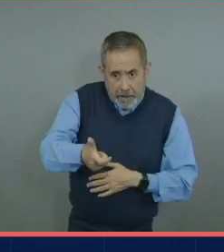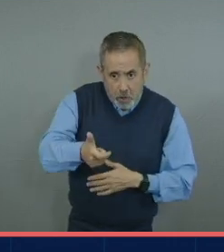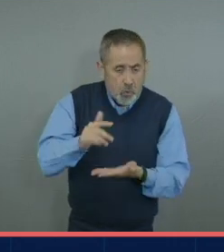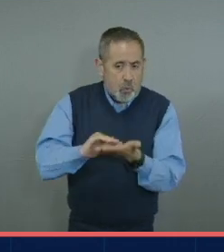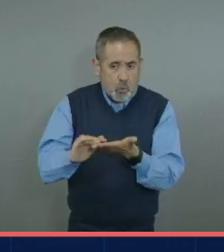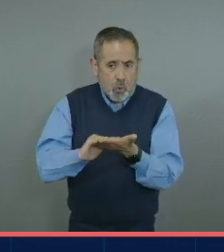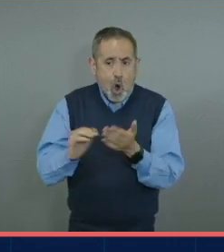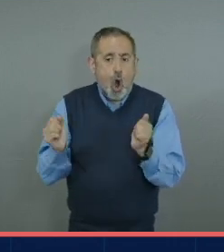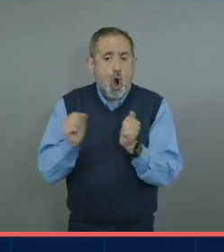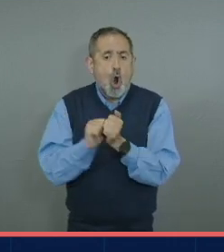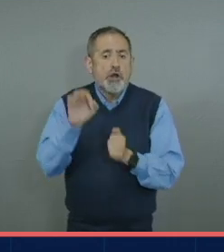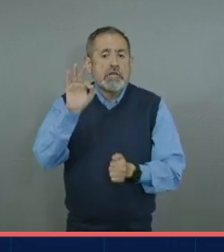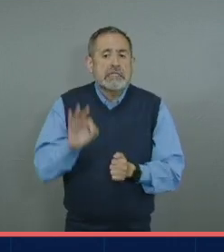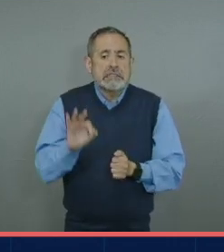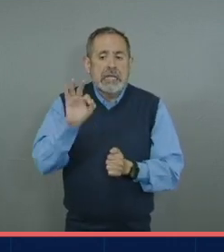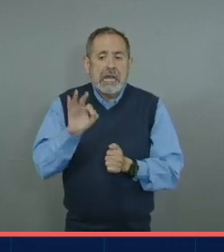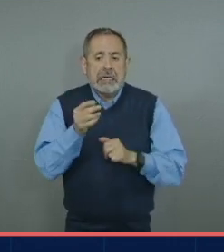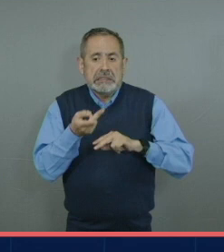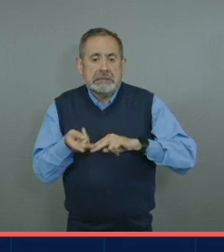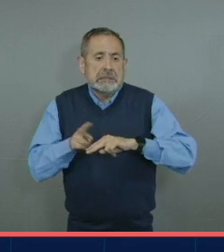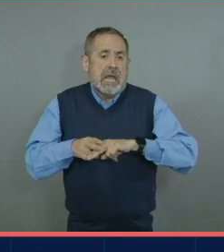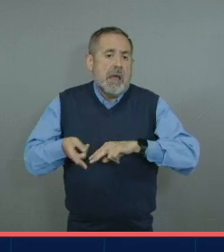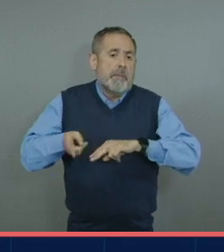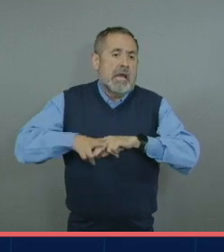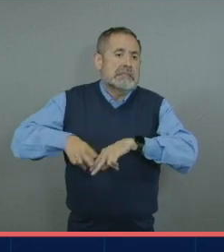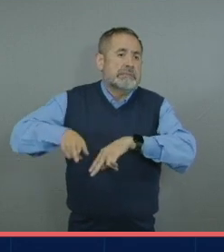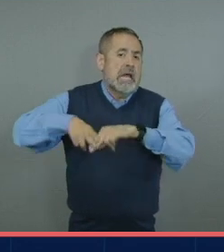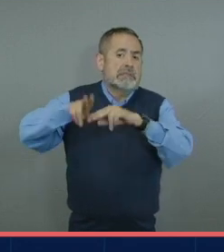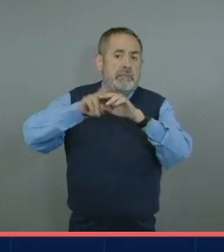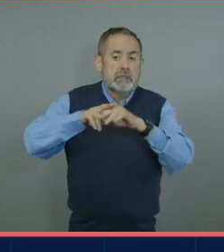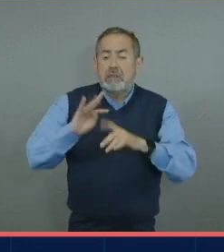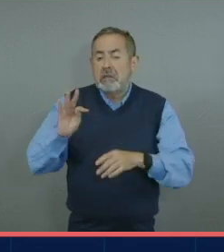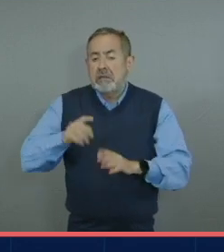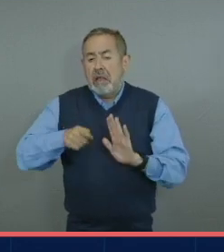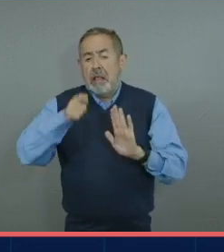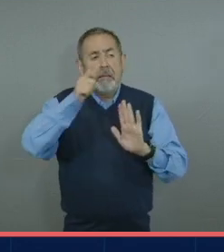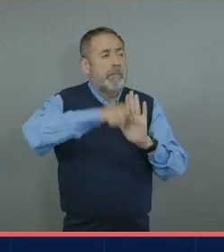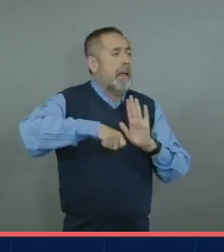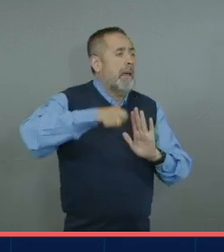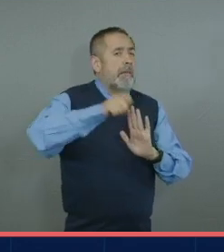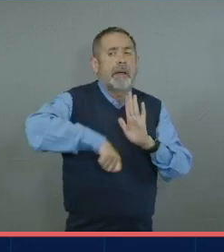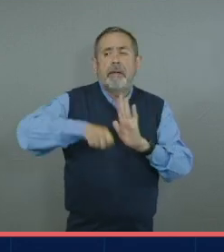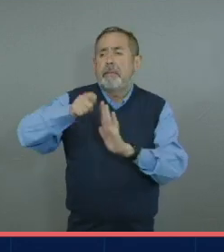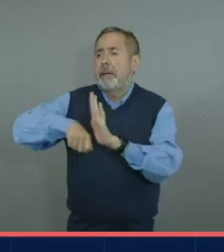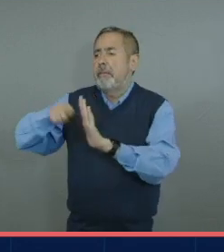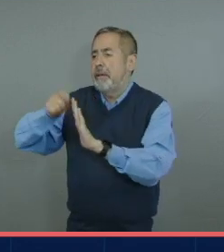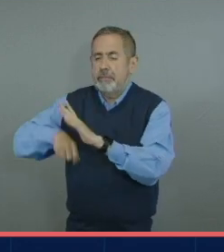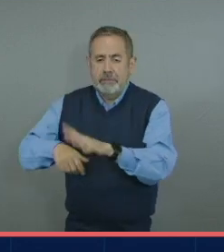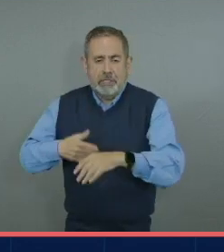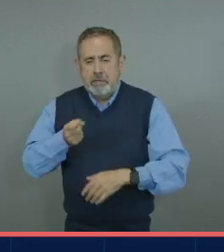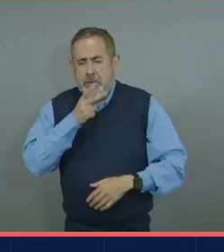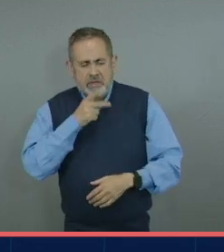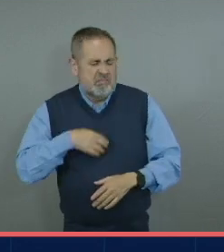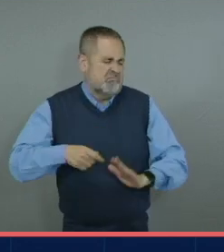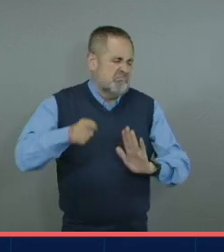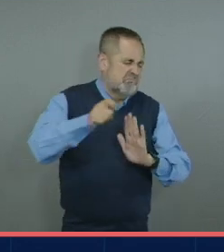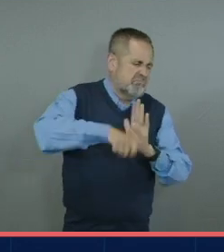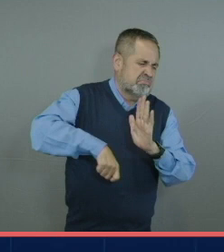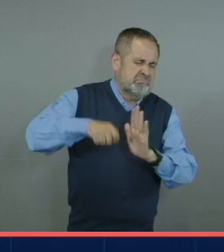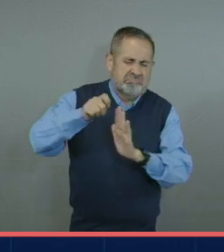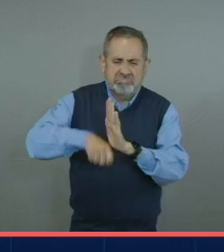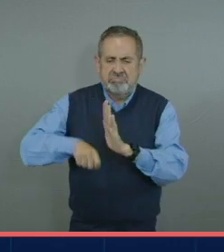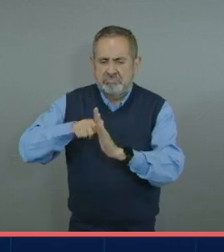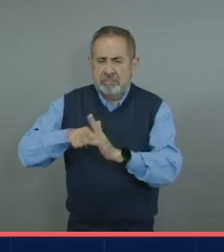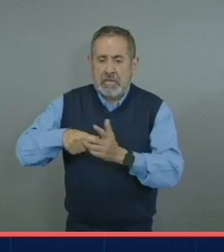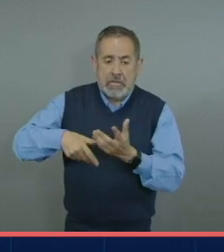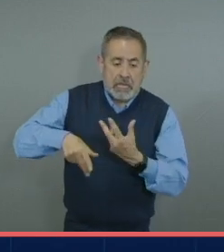hacemos un mal uso justo de ese plastiquito que tenemos y que nos gusta mucho utilizar, sobre todo a los papás, pues nos podemos meter